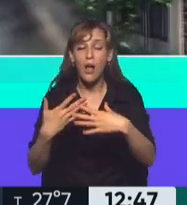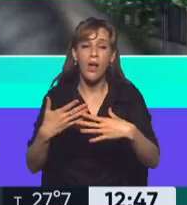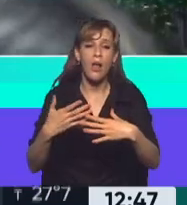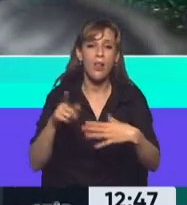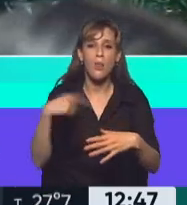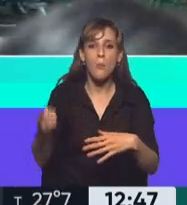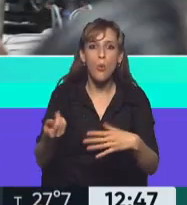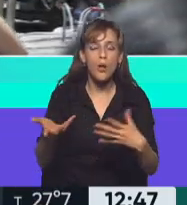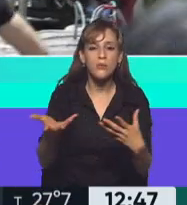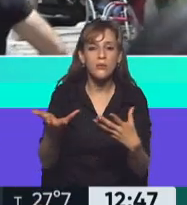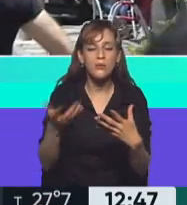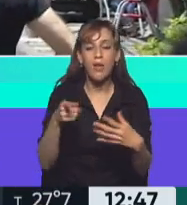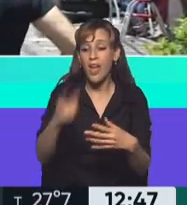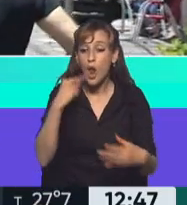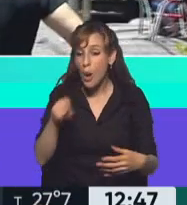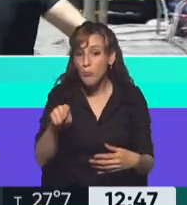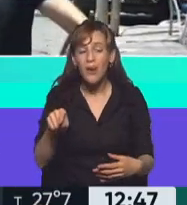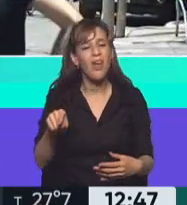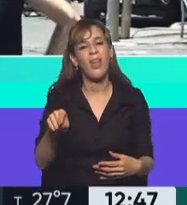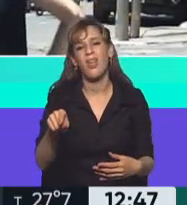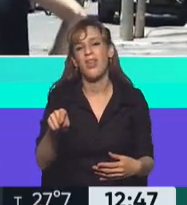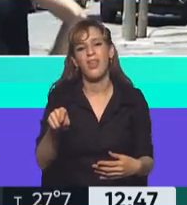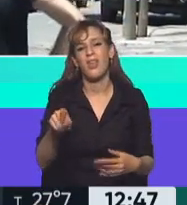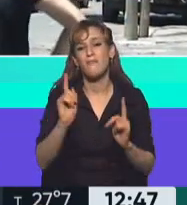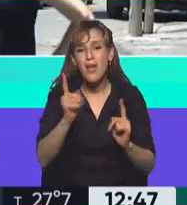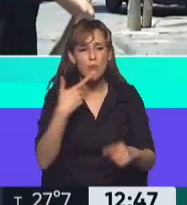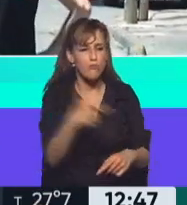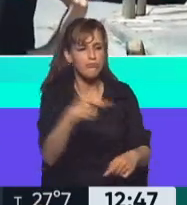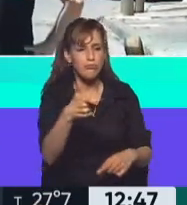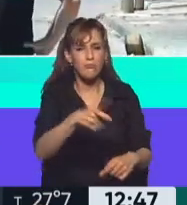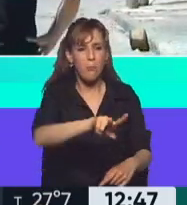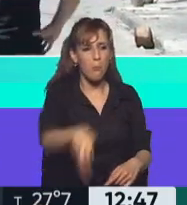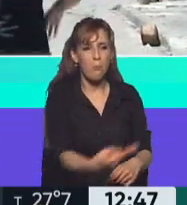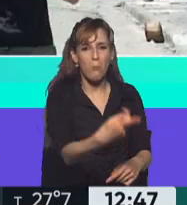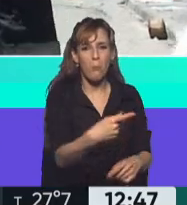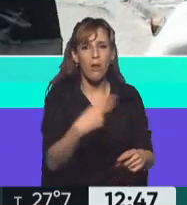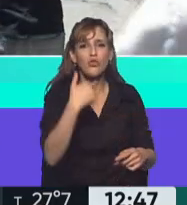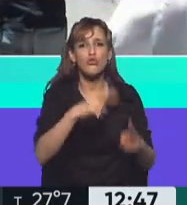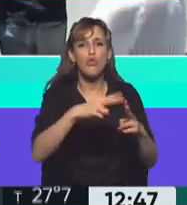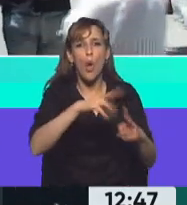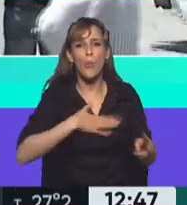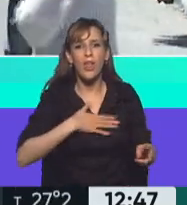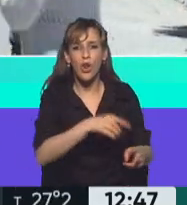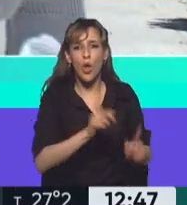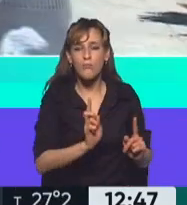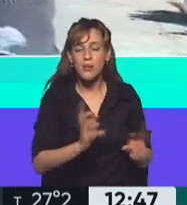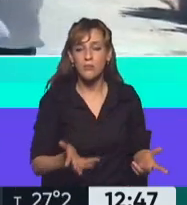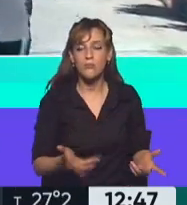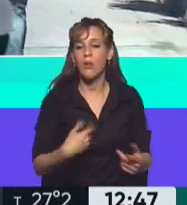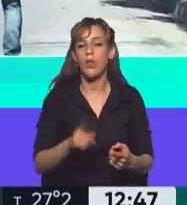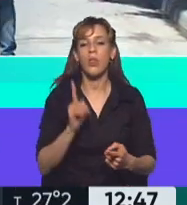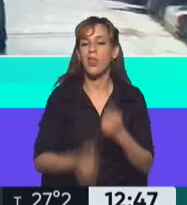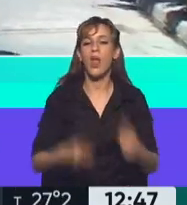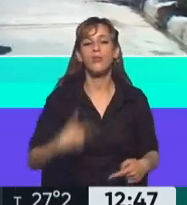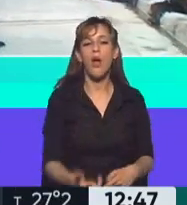bueno, este pibe estaba con el asesino este que mató a Brandon. Empezó a correr para ahí, entrando para el barrio y ahí sacó